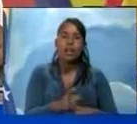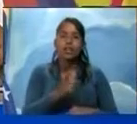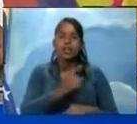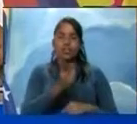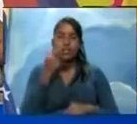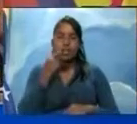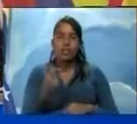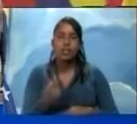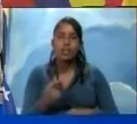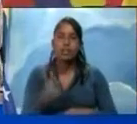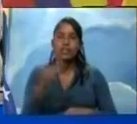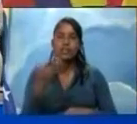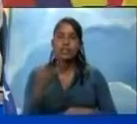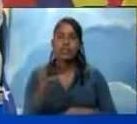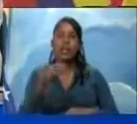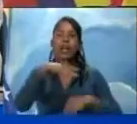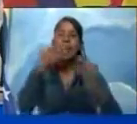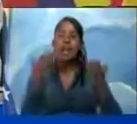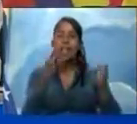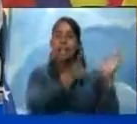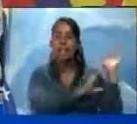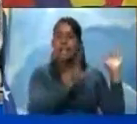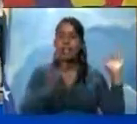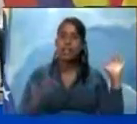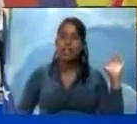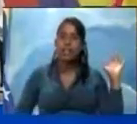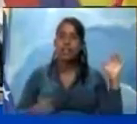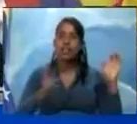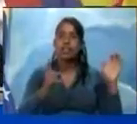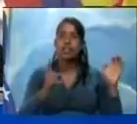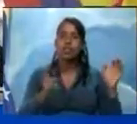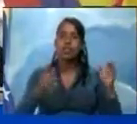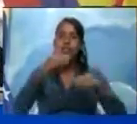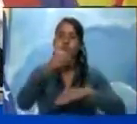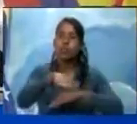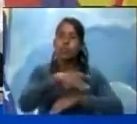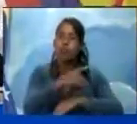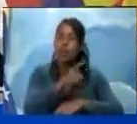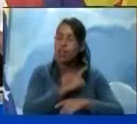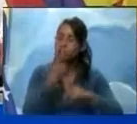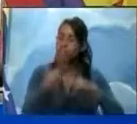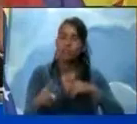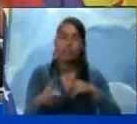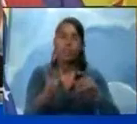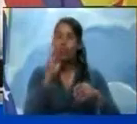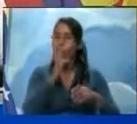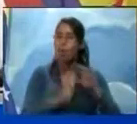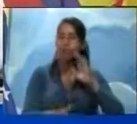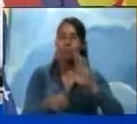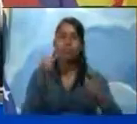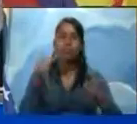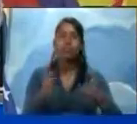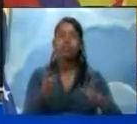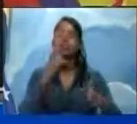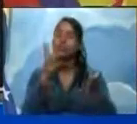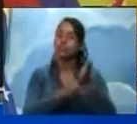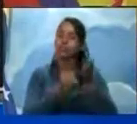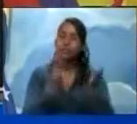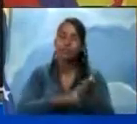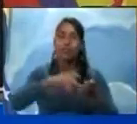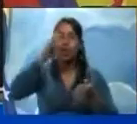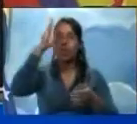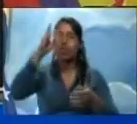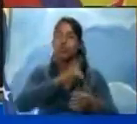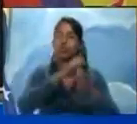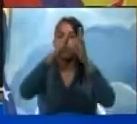el poeta Eduardo Silva, decía, el Cristo fuera de serie. La verdad es que nuestro Dios, el Dios de